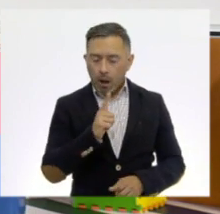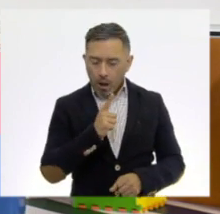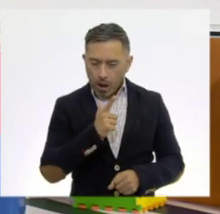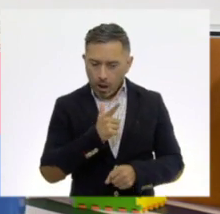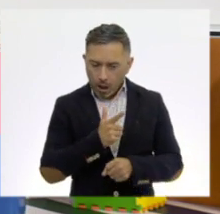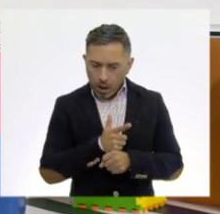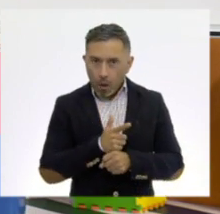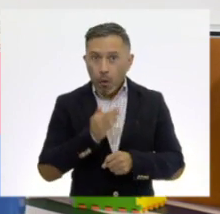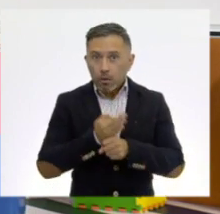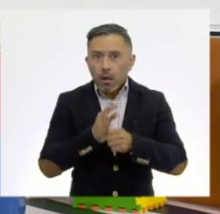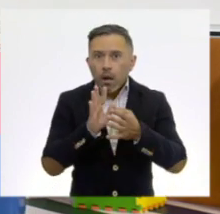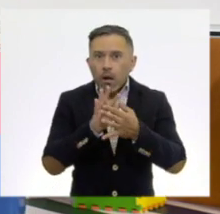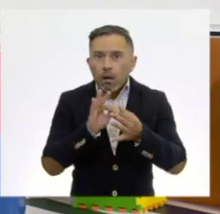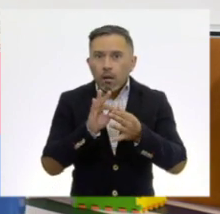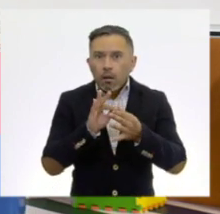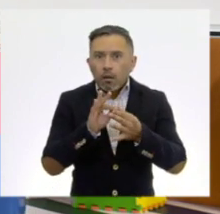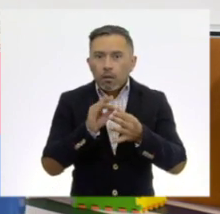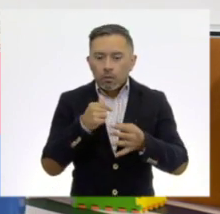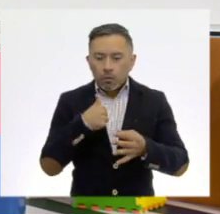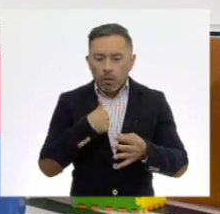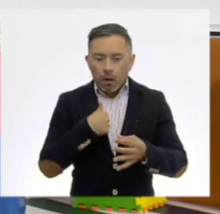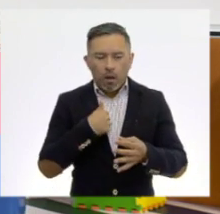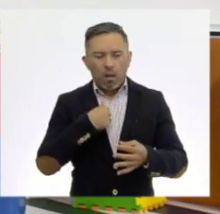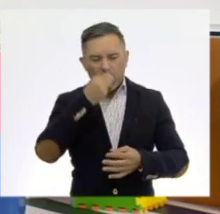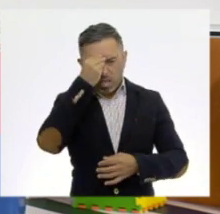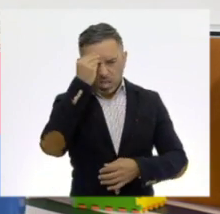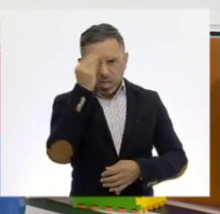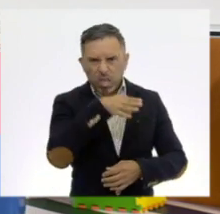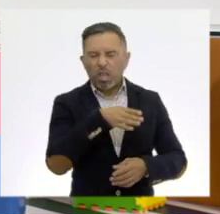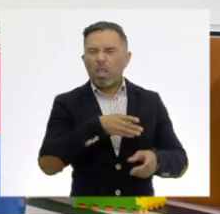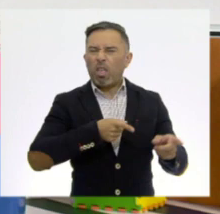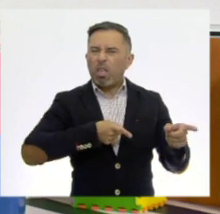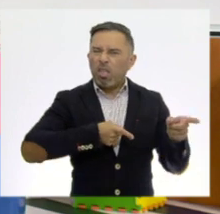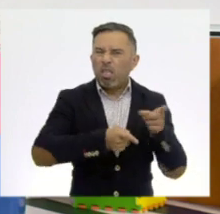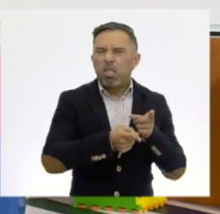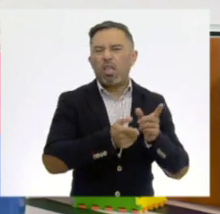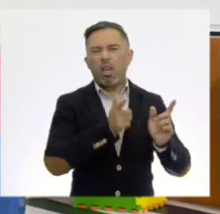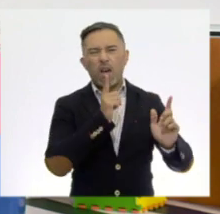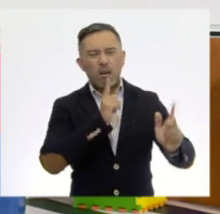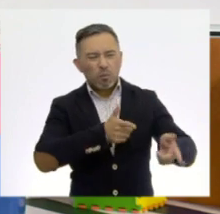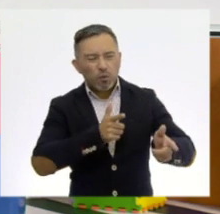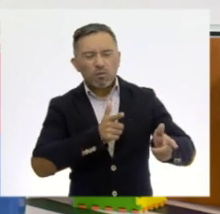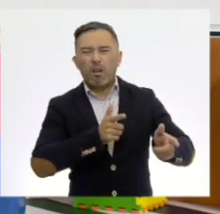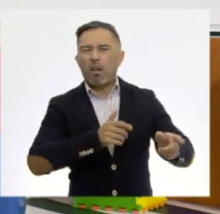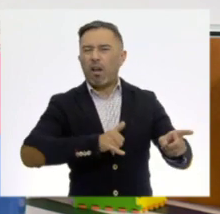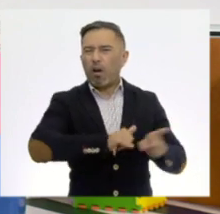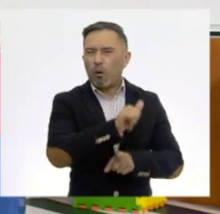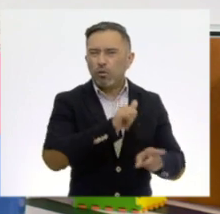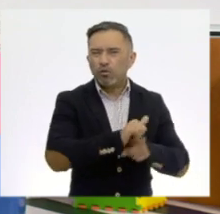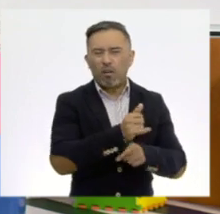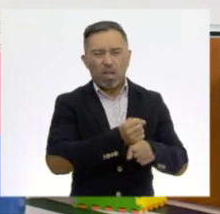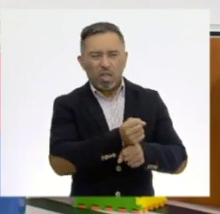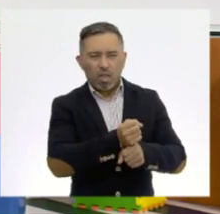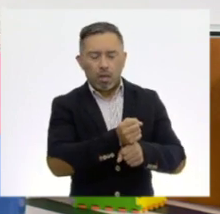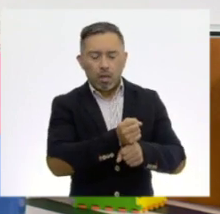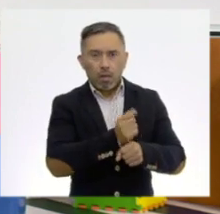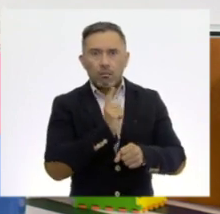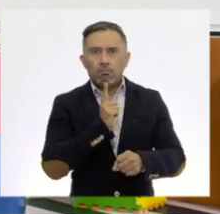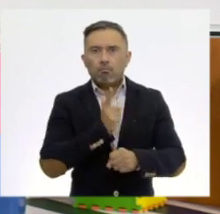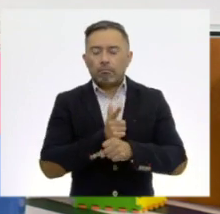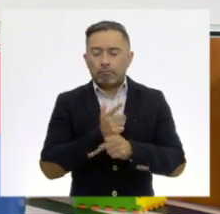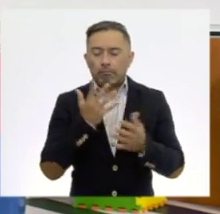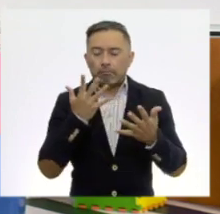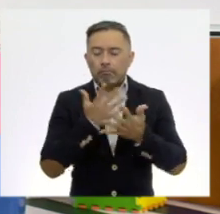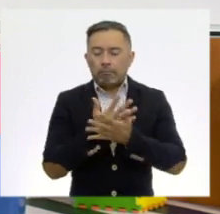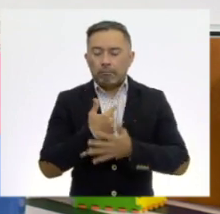está realizando estas acciones de agresión, de burla, de acoso, detente. No